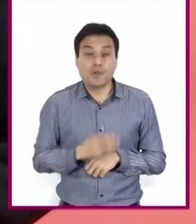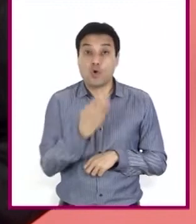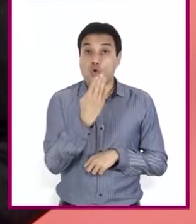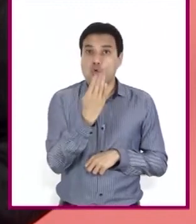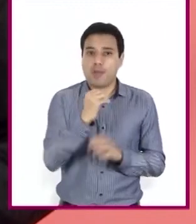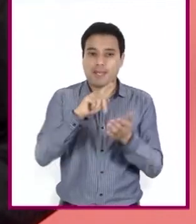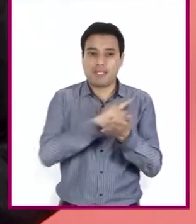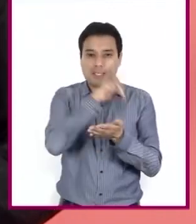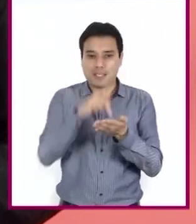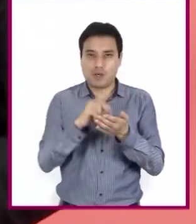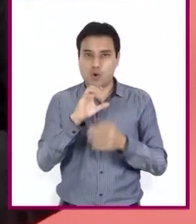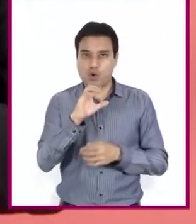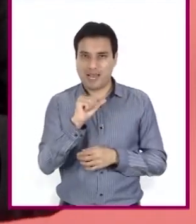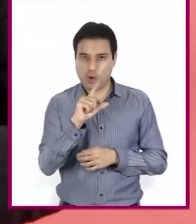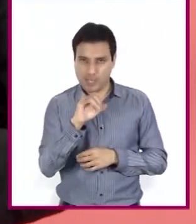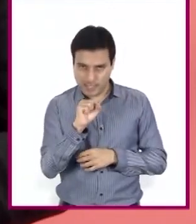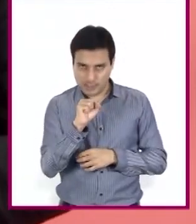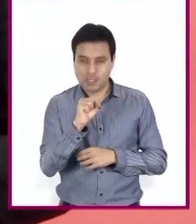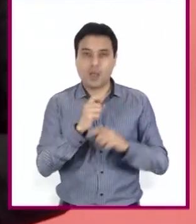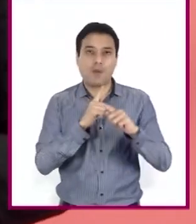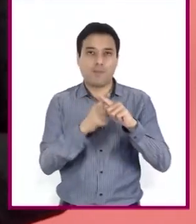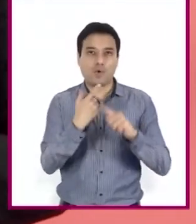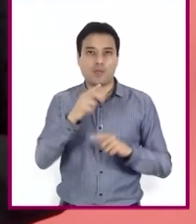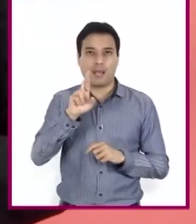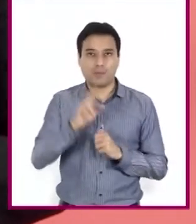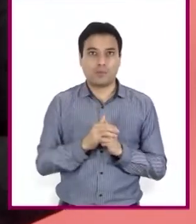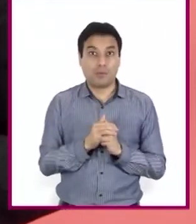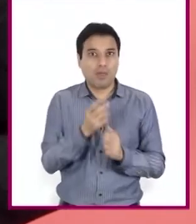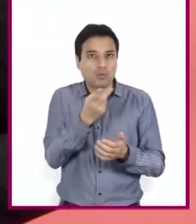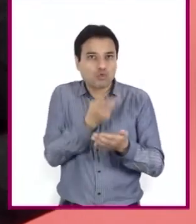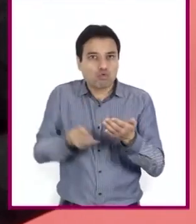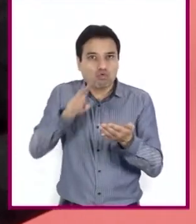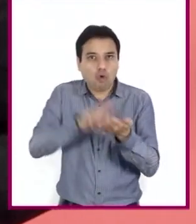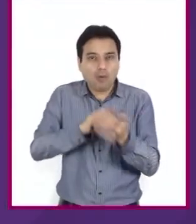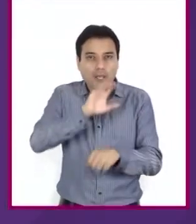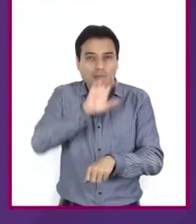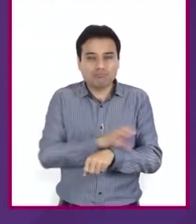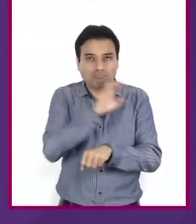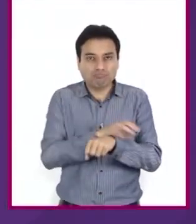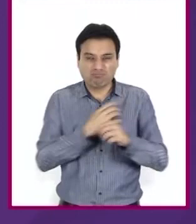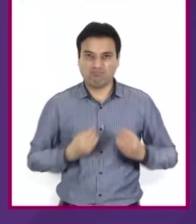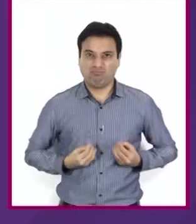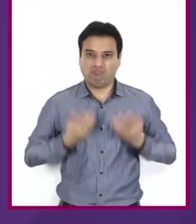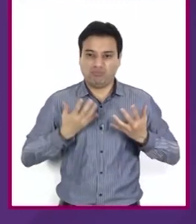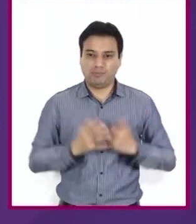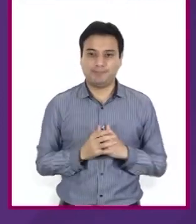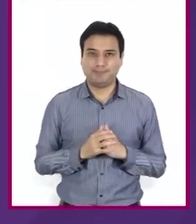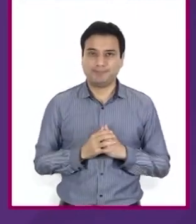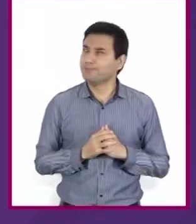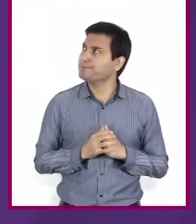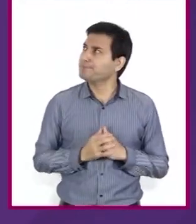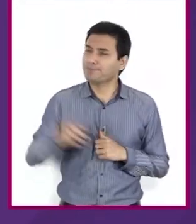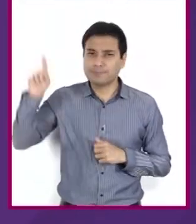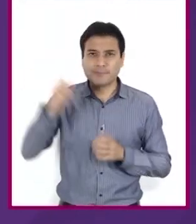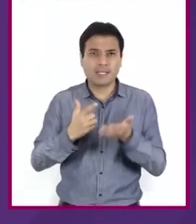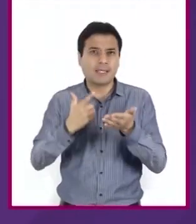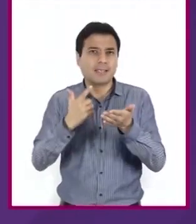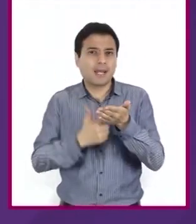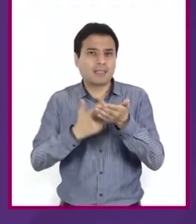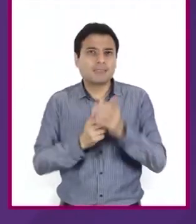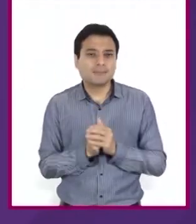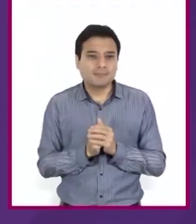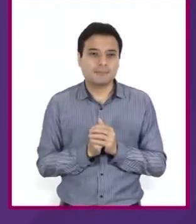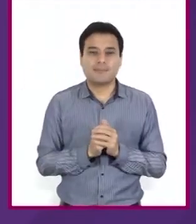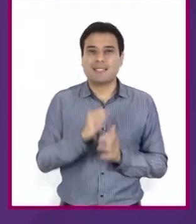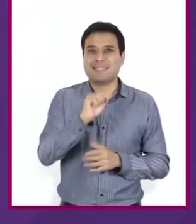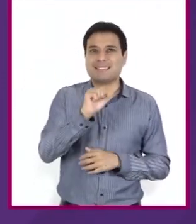gramo, es decir, más del doble que los carbohidratos y las proteínas. Los lípidos se clasifican en grasas